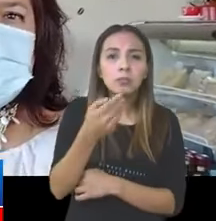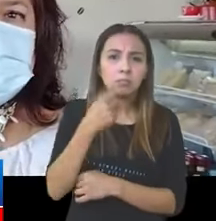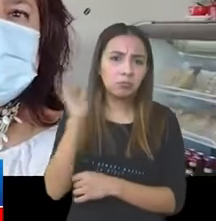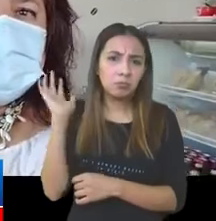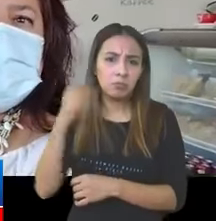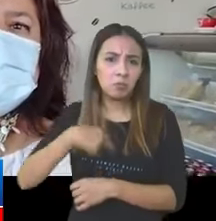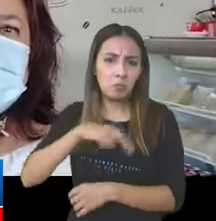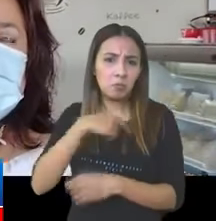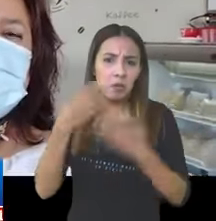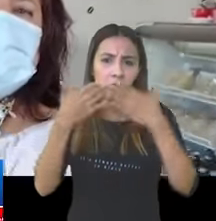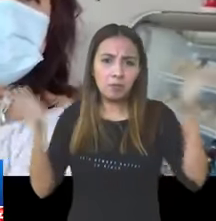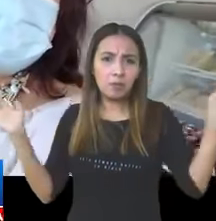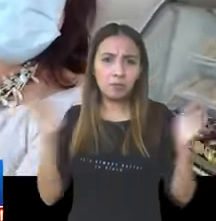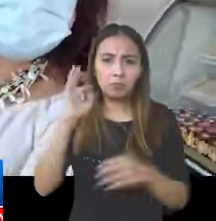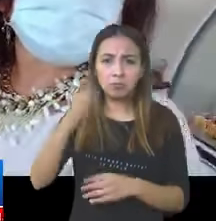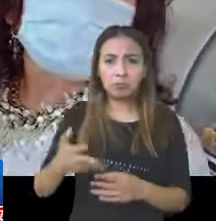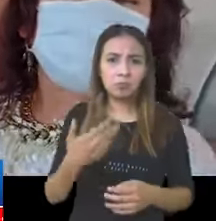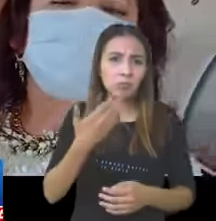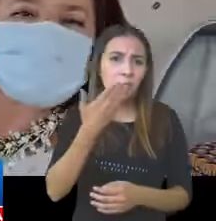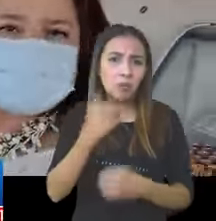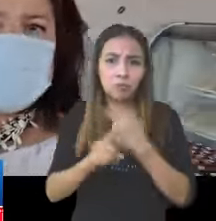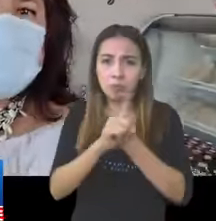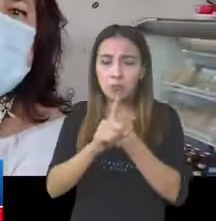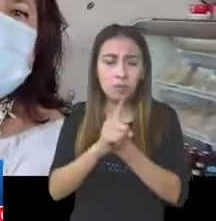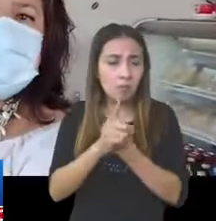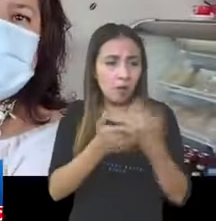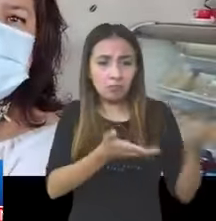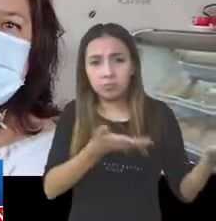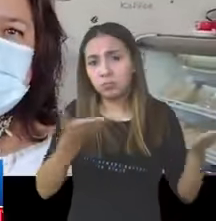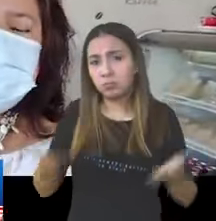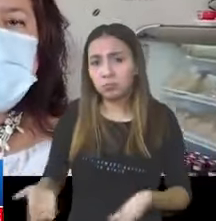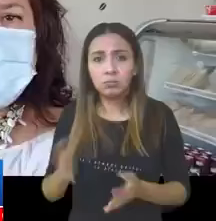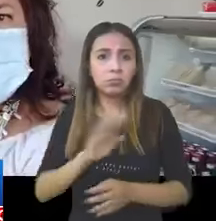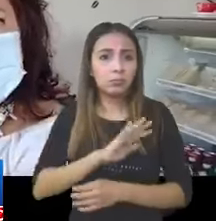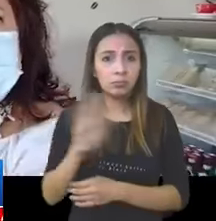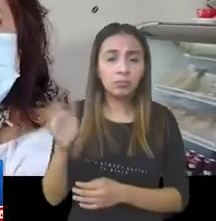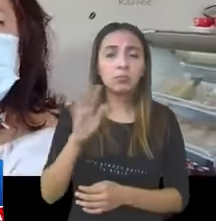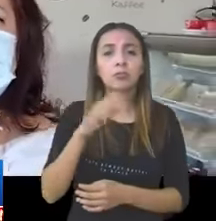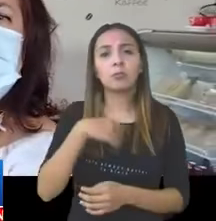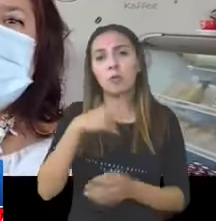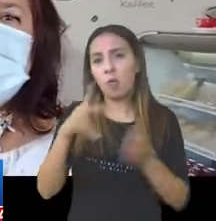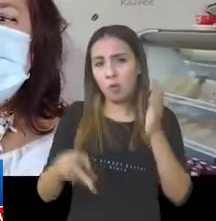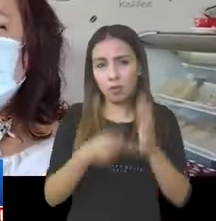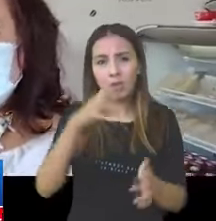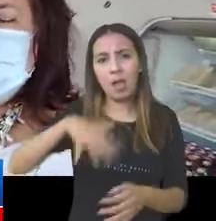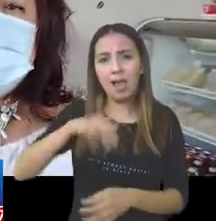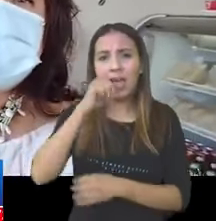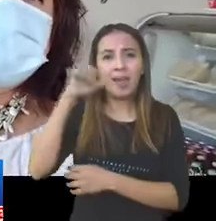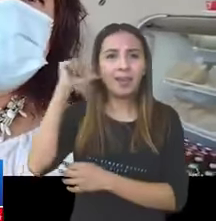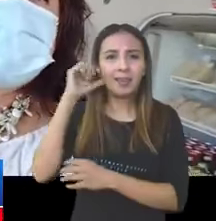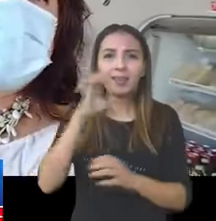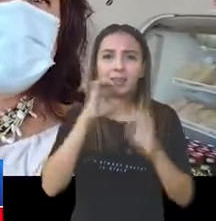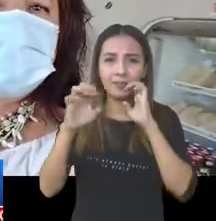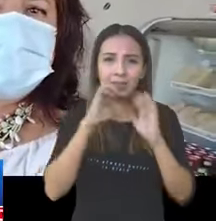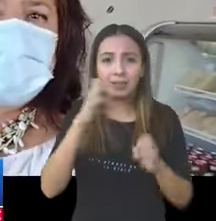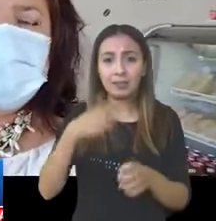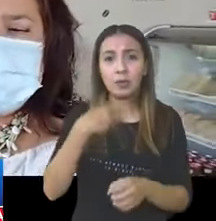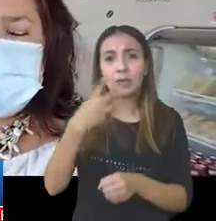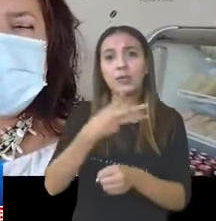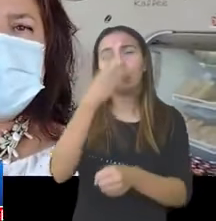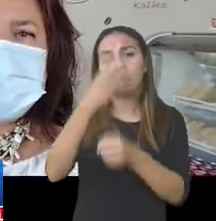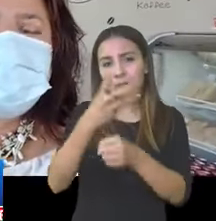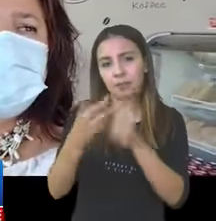estamos abiertos, no tenemos ningún inconveniente en recibirlos, lo reitero por cuarta ocasión, ya ajá, lo hice el día de ayer en la entrevista, sí, esta es la tercera vez que lo